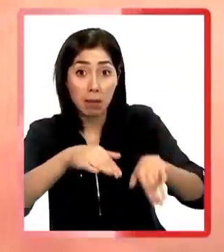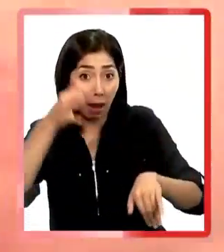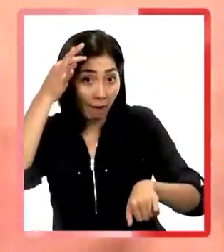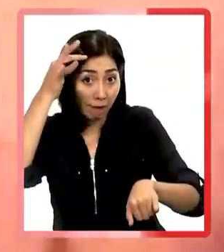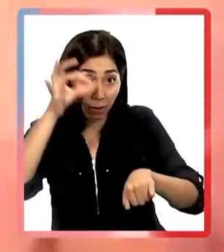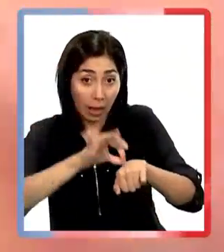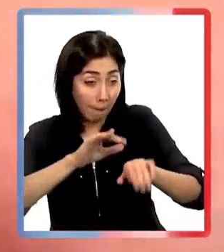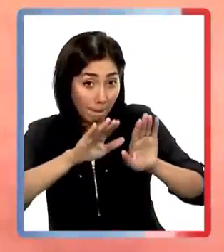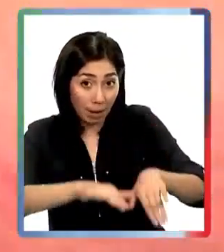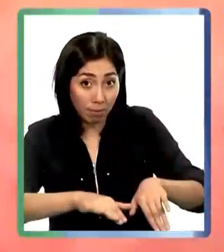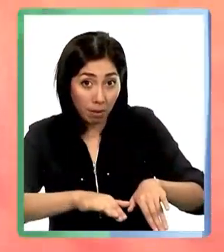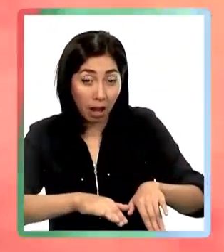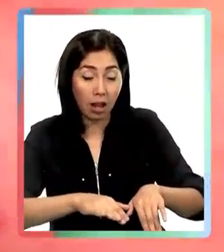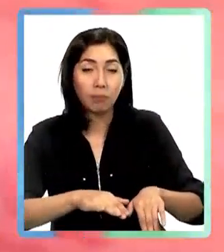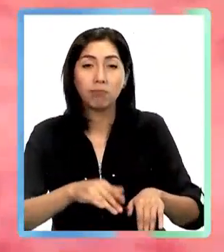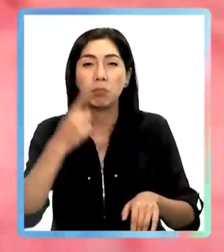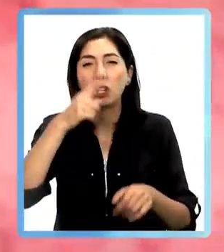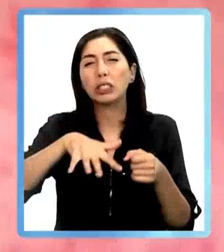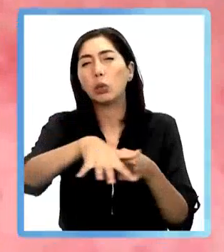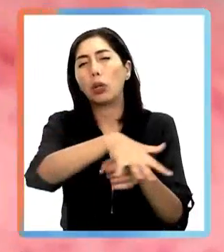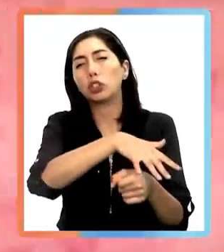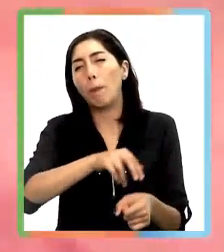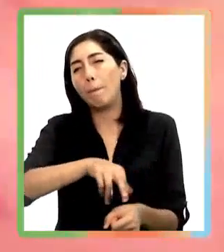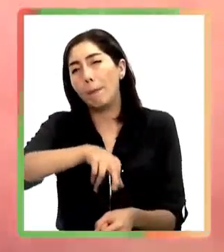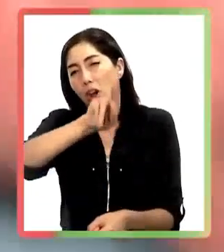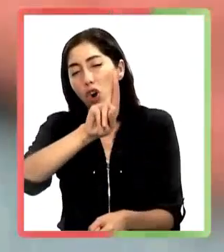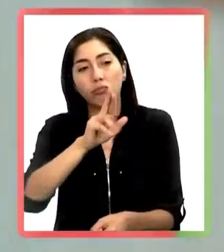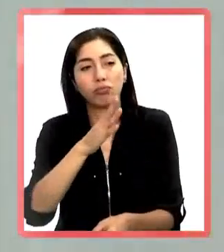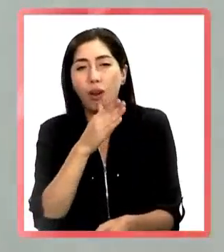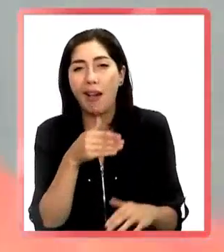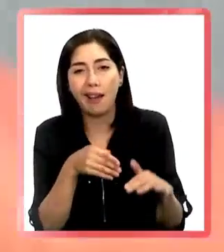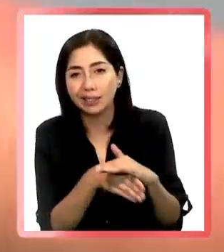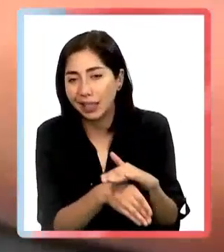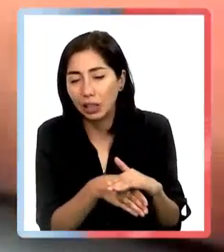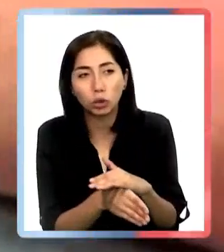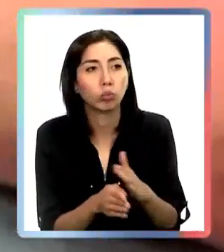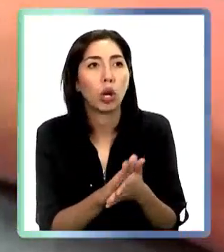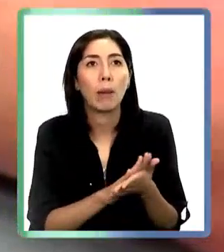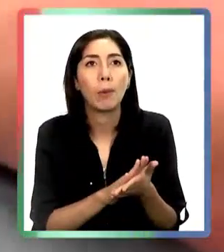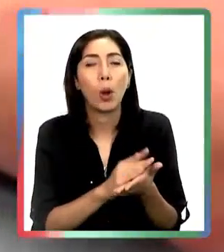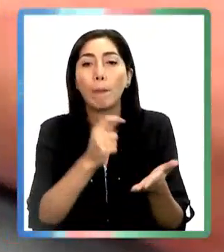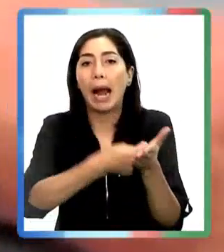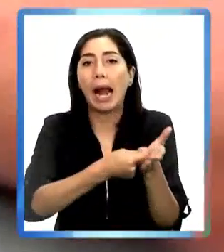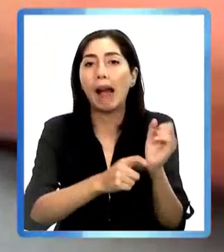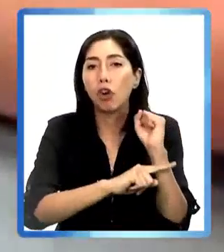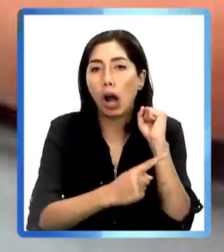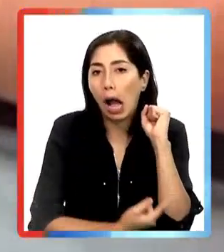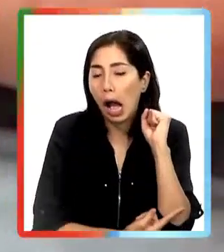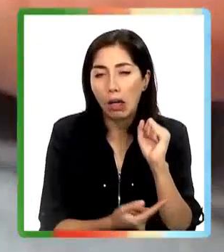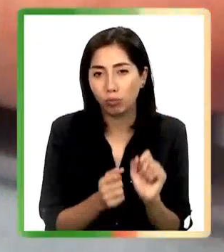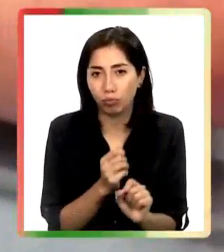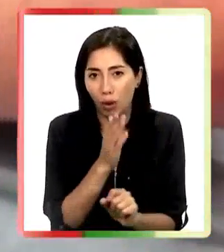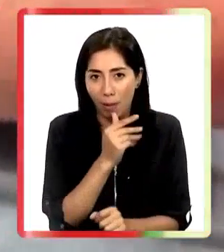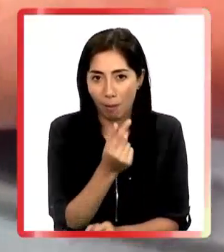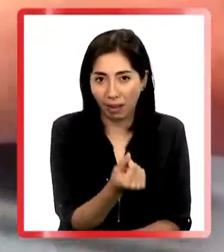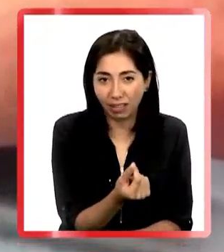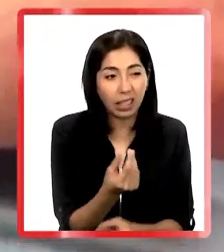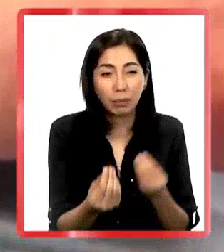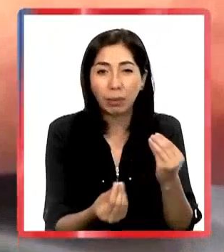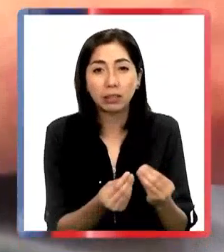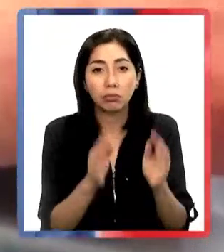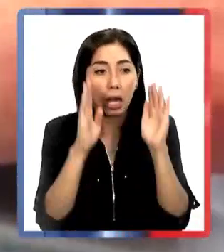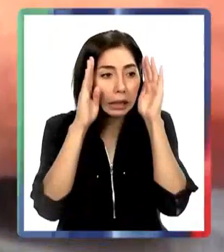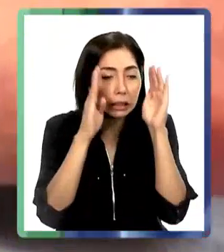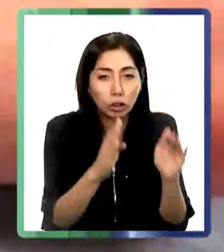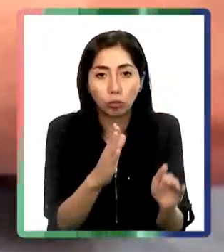y quizás incluso en condiciones más adversas, que no tuvo ese acceso a ese recurso de protección, finalmente termina sin